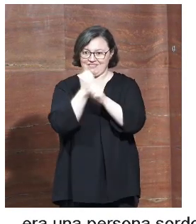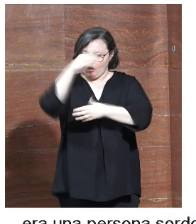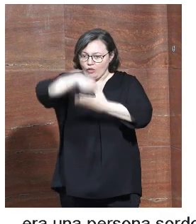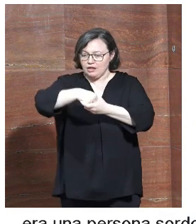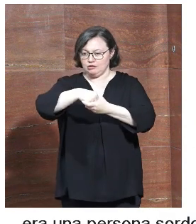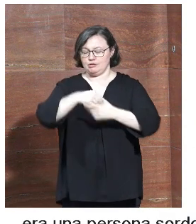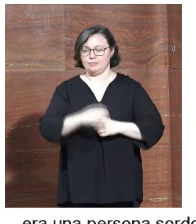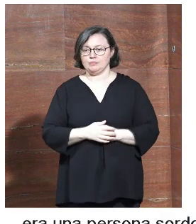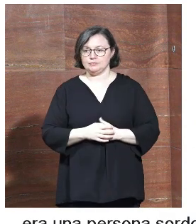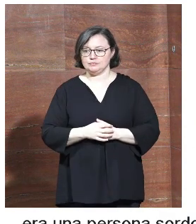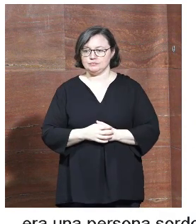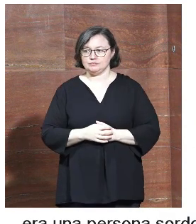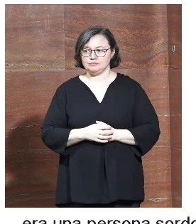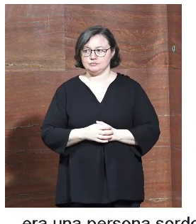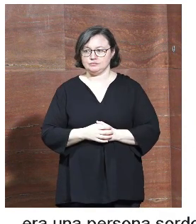trabajo.